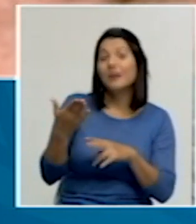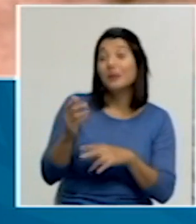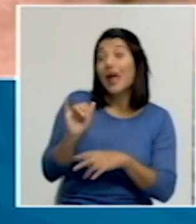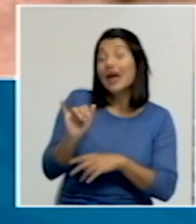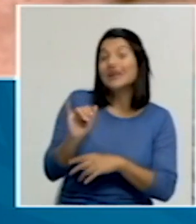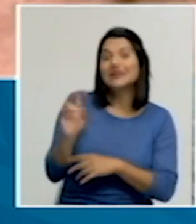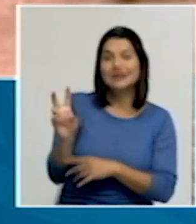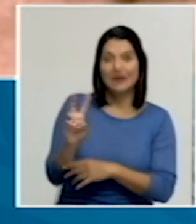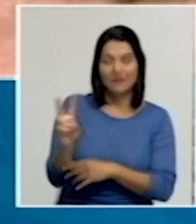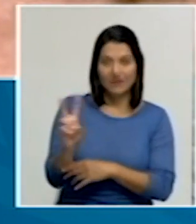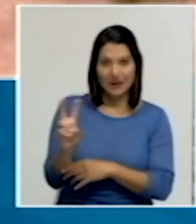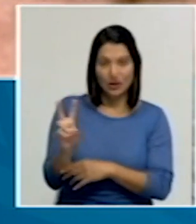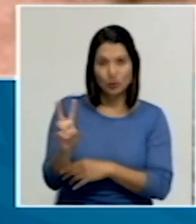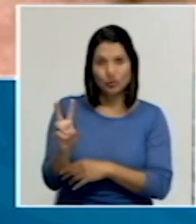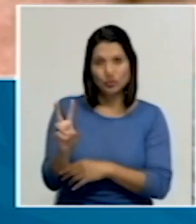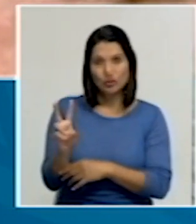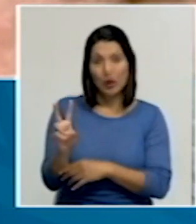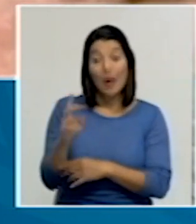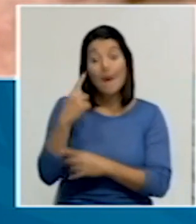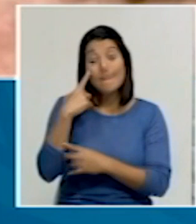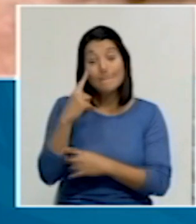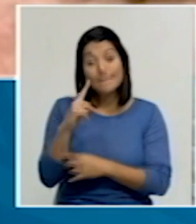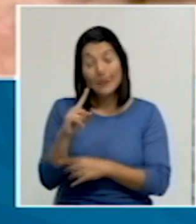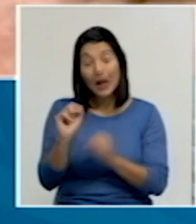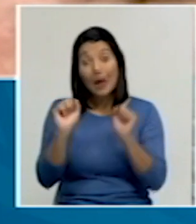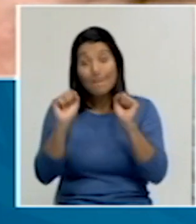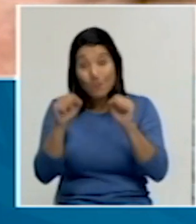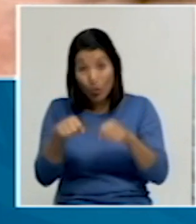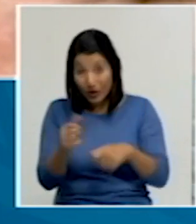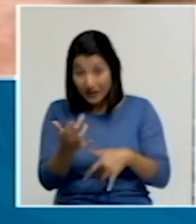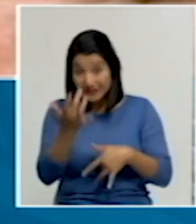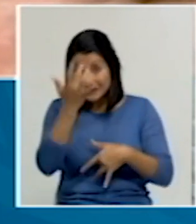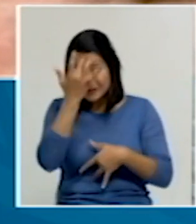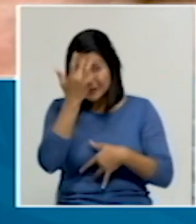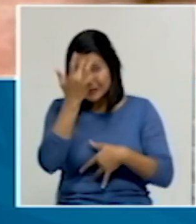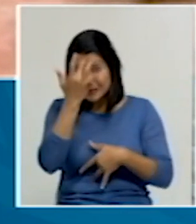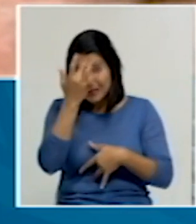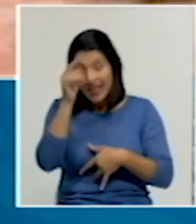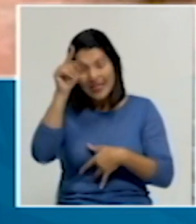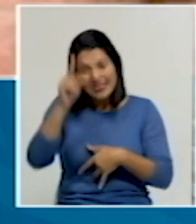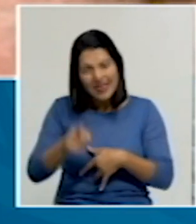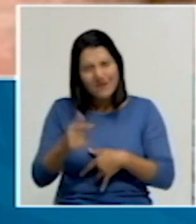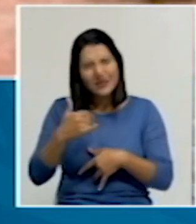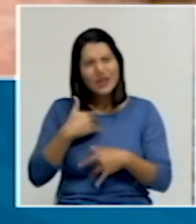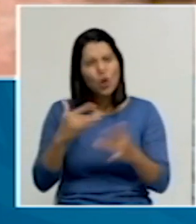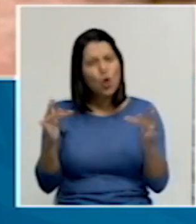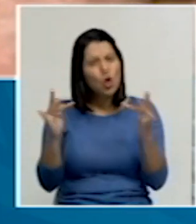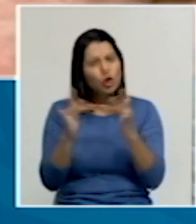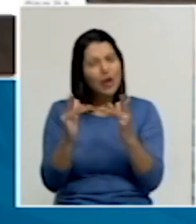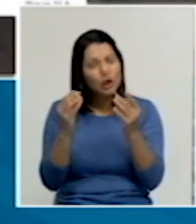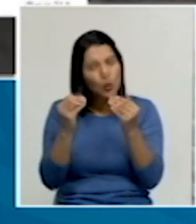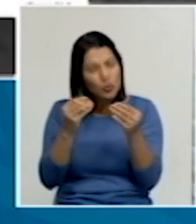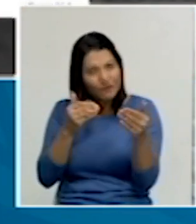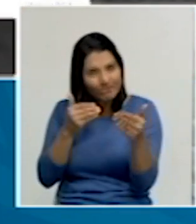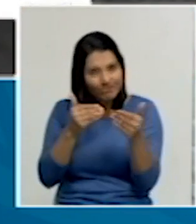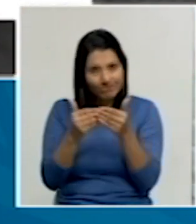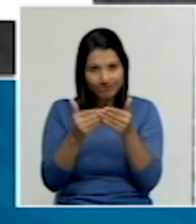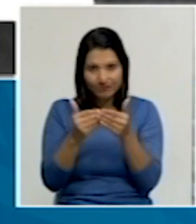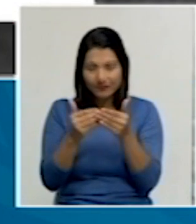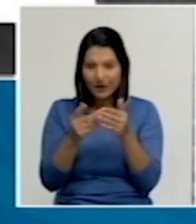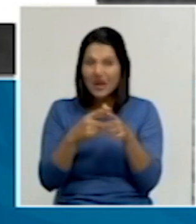virus que para que se dé el contagio tiene que haber un contacto muy cercano. Entonces